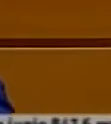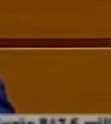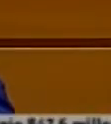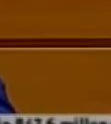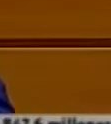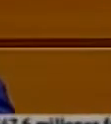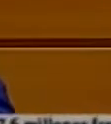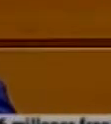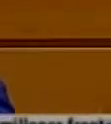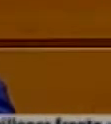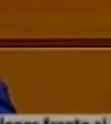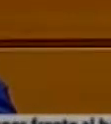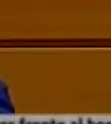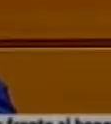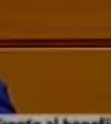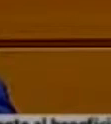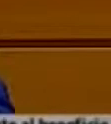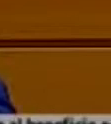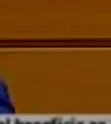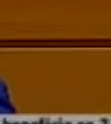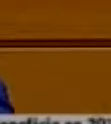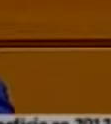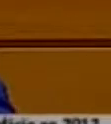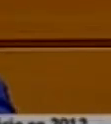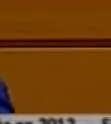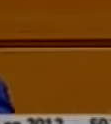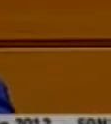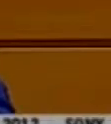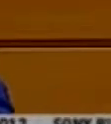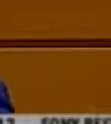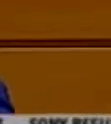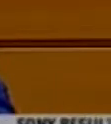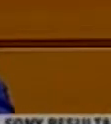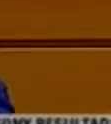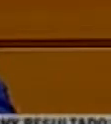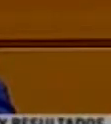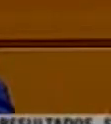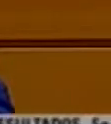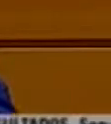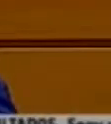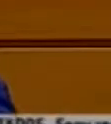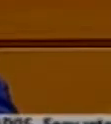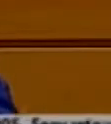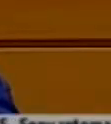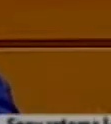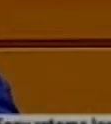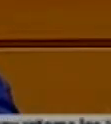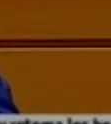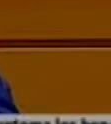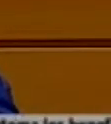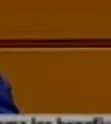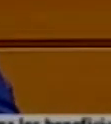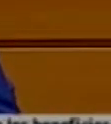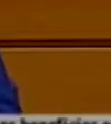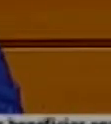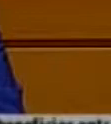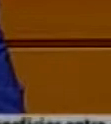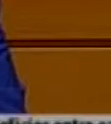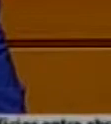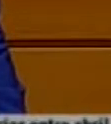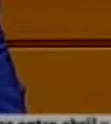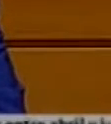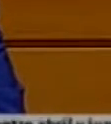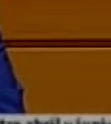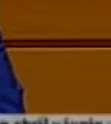Señora Sánchez, por favor. Por el Grupo Parlamentario de Unión, Progreso y Democracia interviene